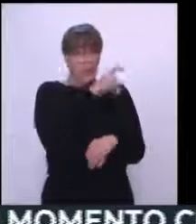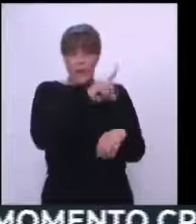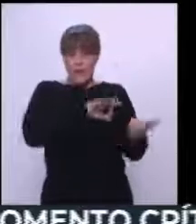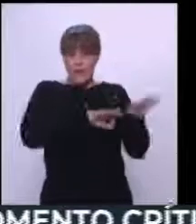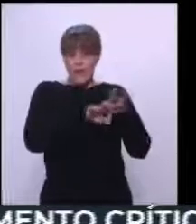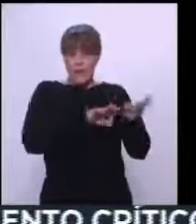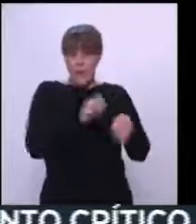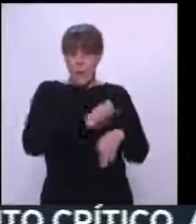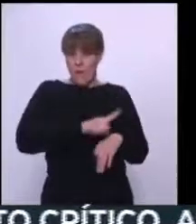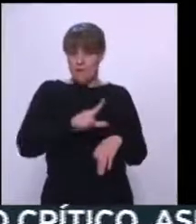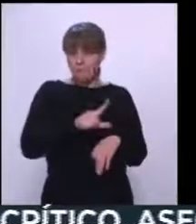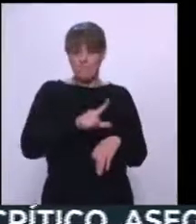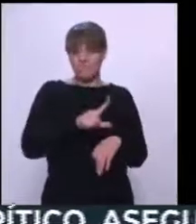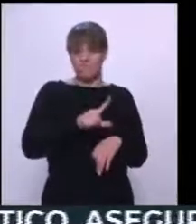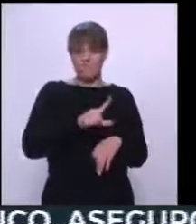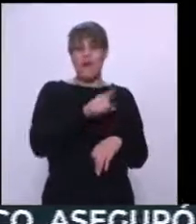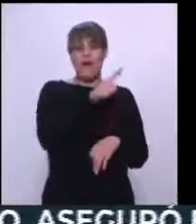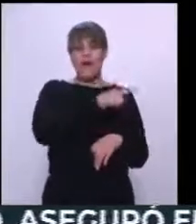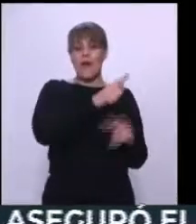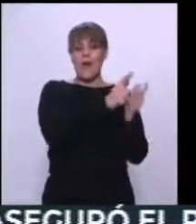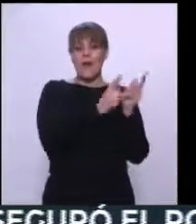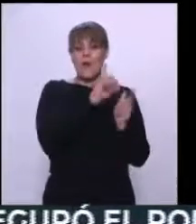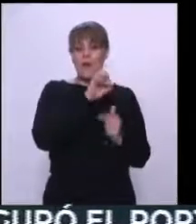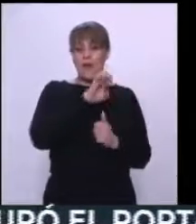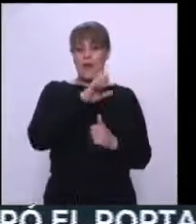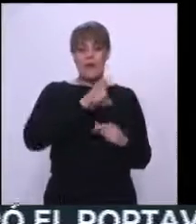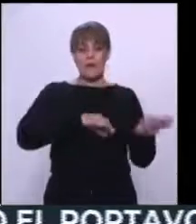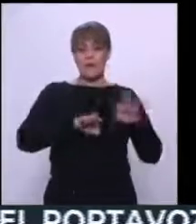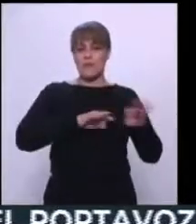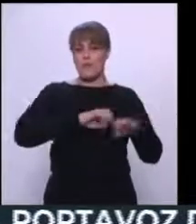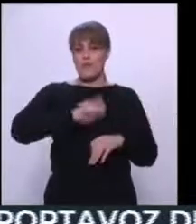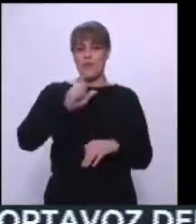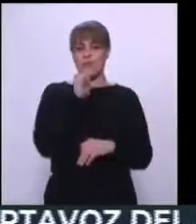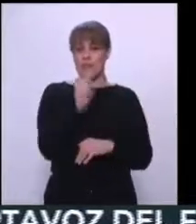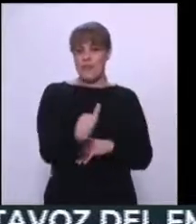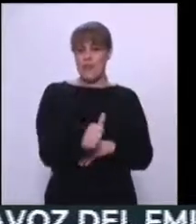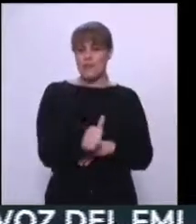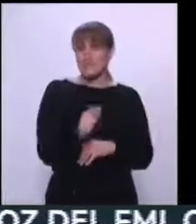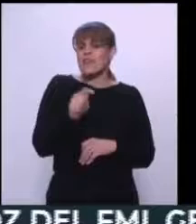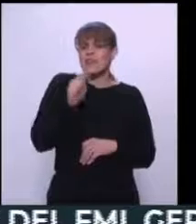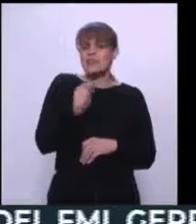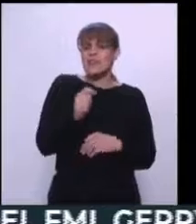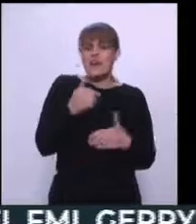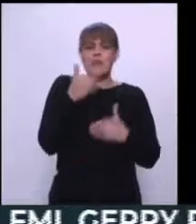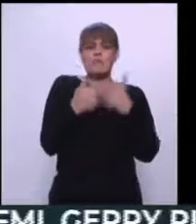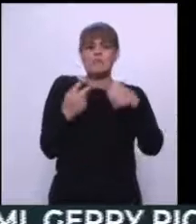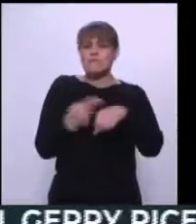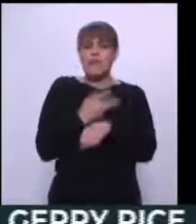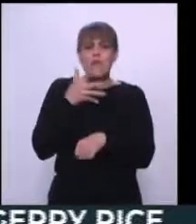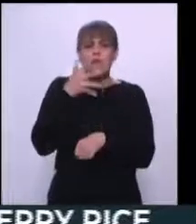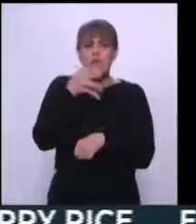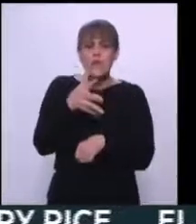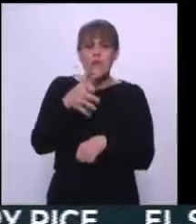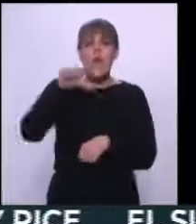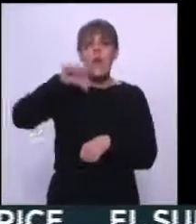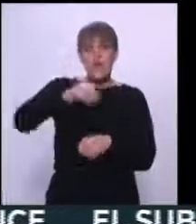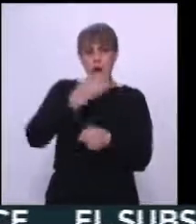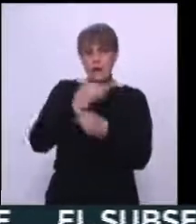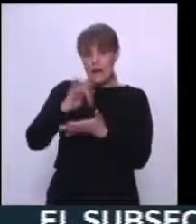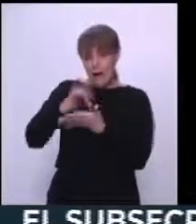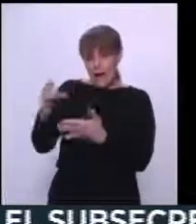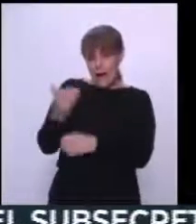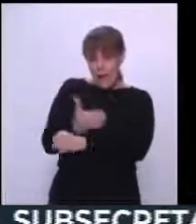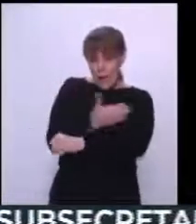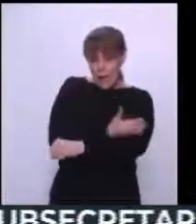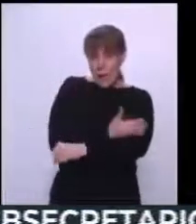del trabajo de la DEA. Bueno, pues ¿qué alcance puede tener todo esto que hemos visto en las últimas 24 horas? Está con nosotros y le agradecemos